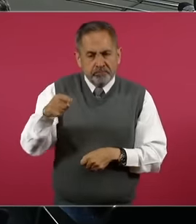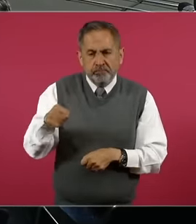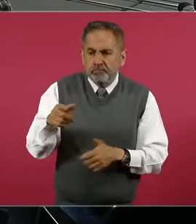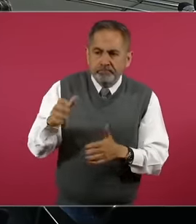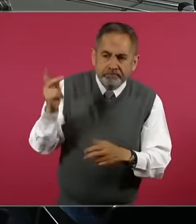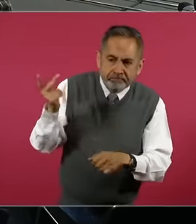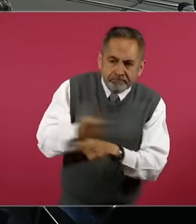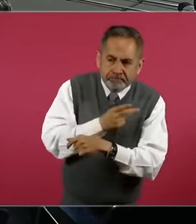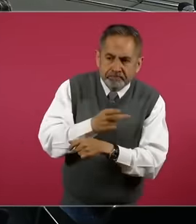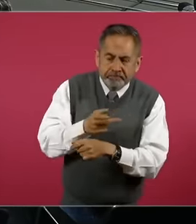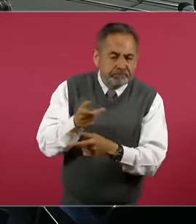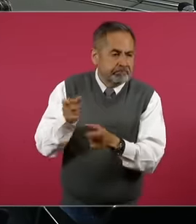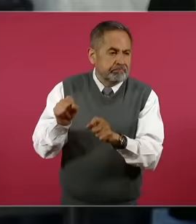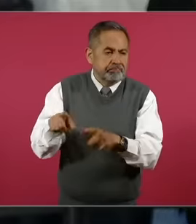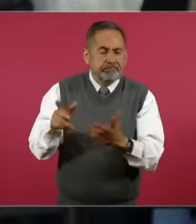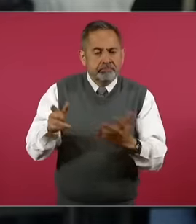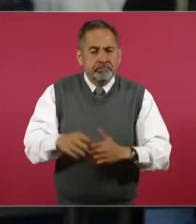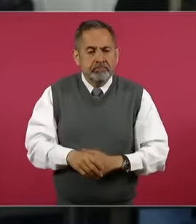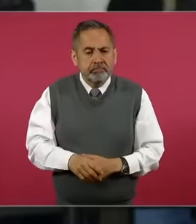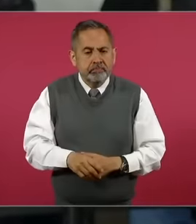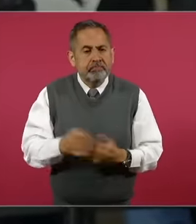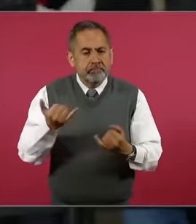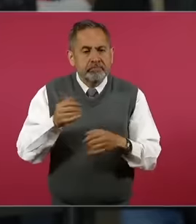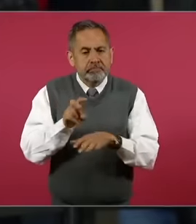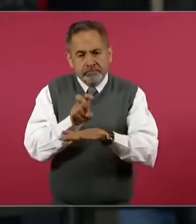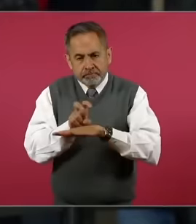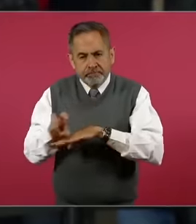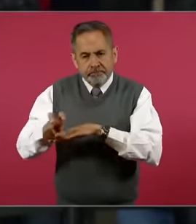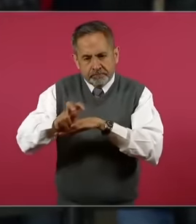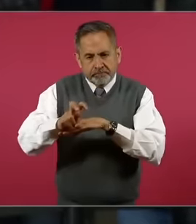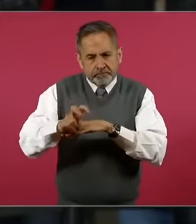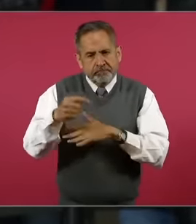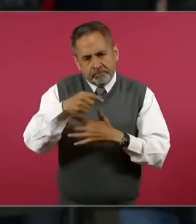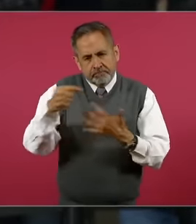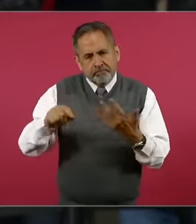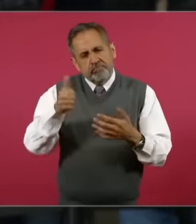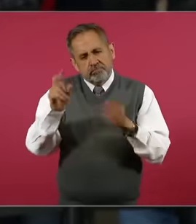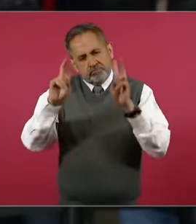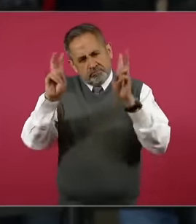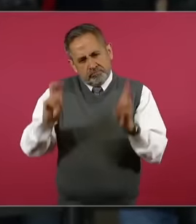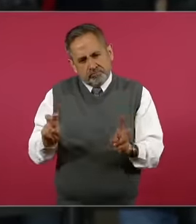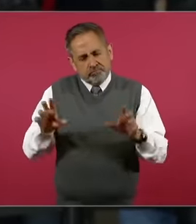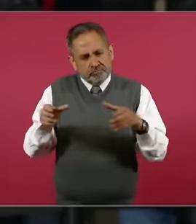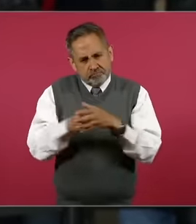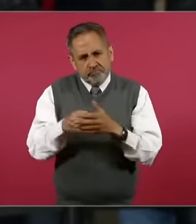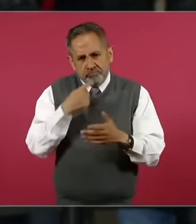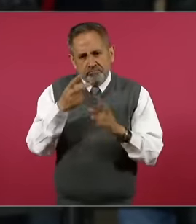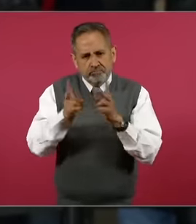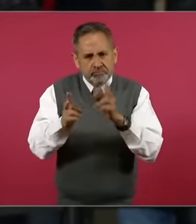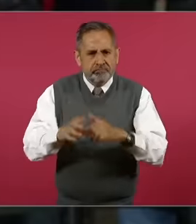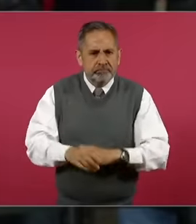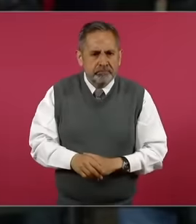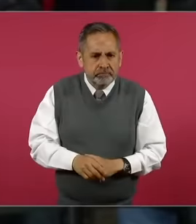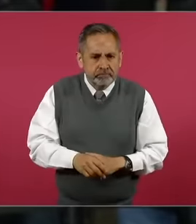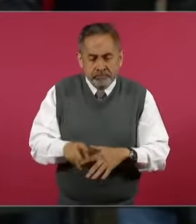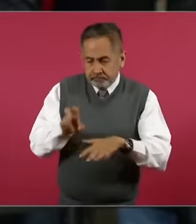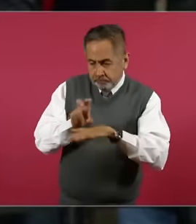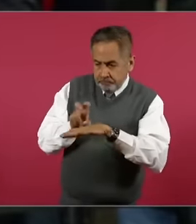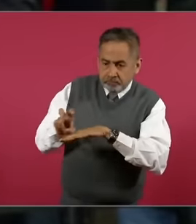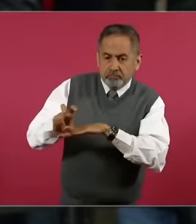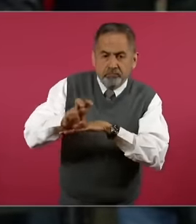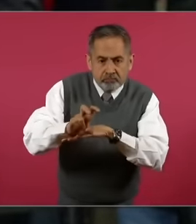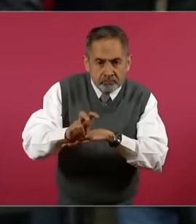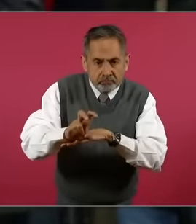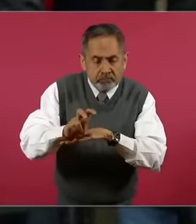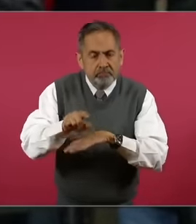terminó, y el Tren Maya fue otro de los temas. Pues salvo en el Tren Maya, que